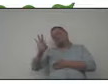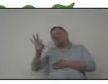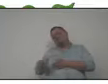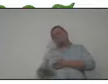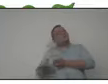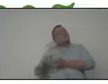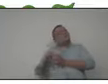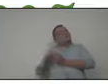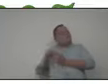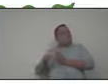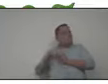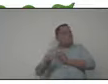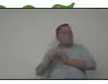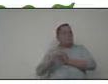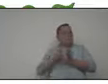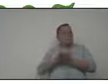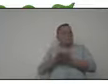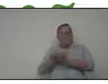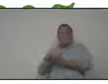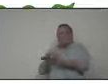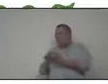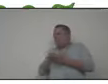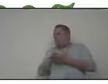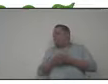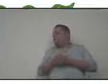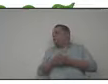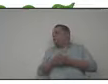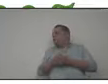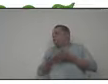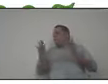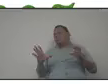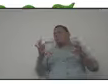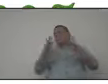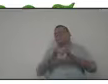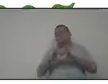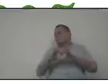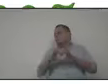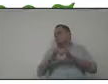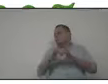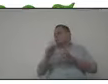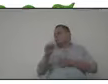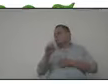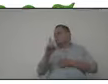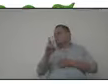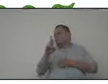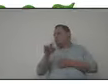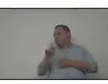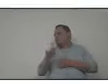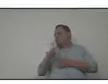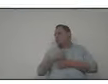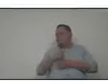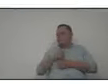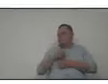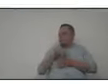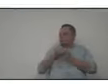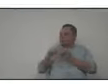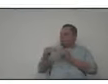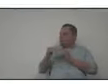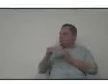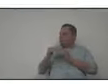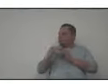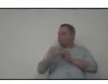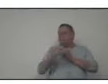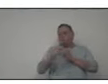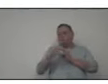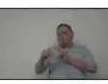realmente ha sido impactante, donde nos está diciendo, Capresoca le está diciendo a la ADRES, gírele a las instituciones de prestadoras